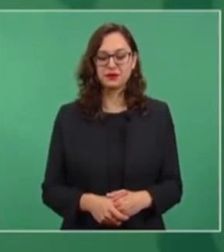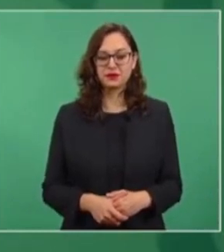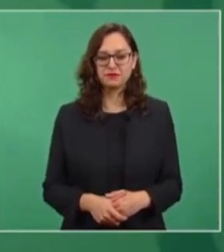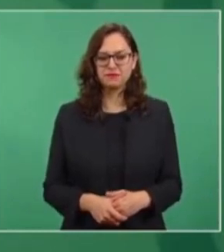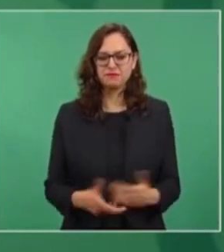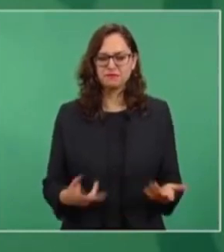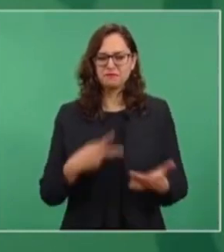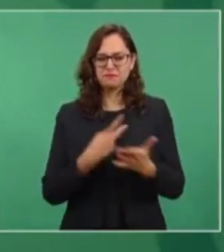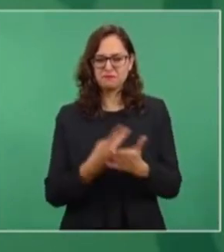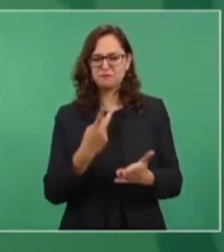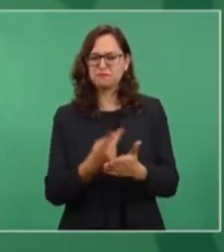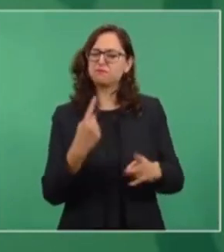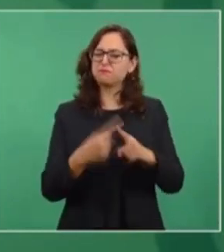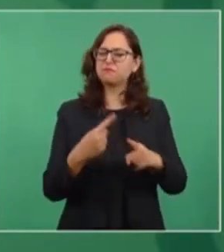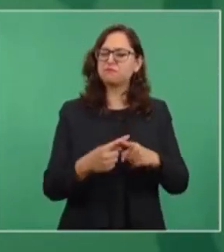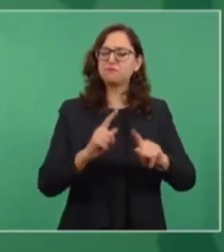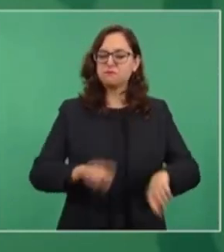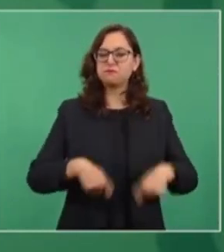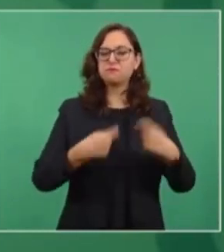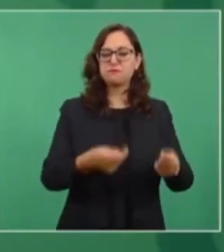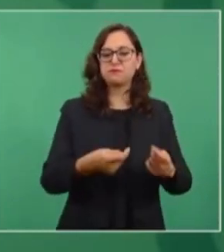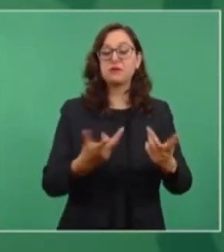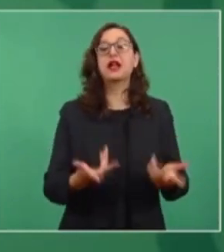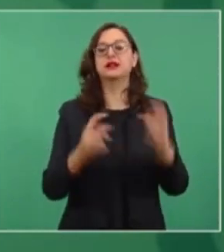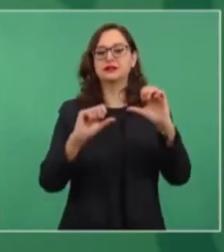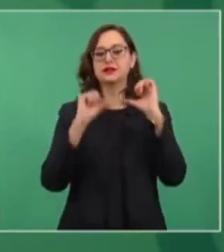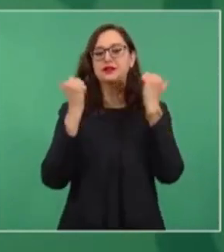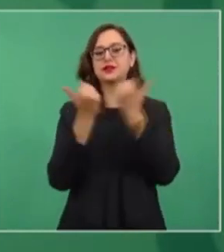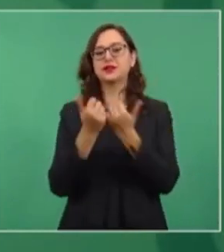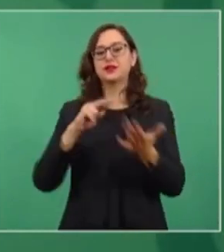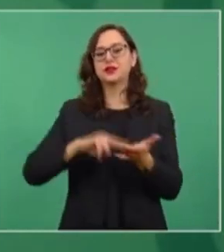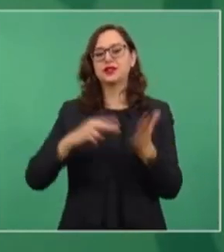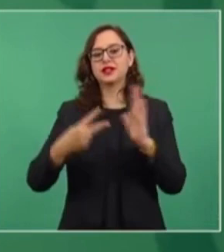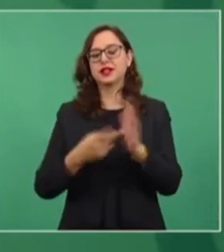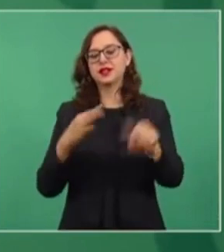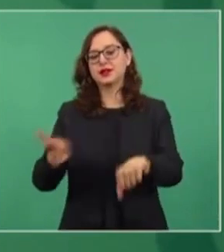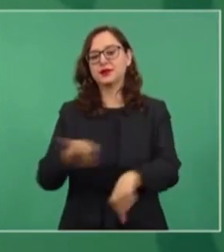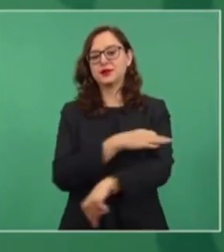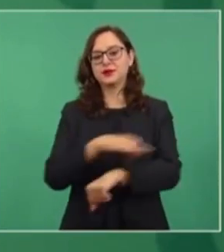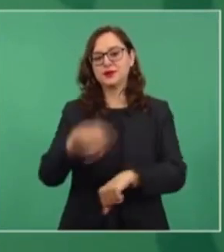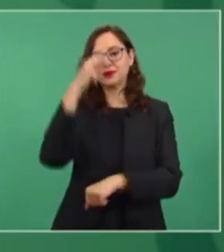Asociación de Ingenieros y Arquitectos de México.